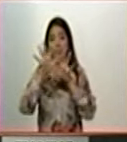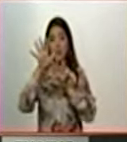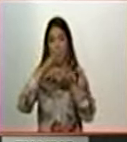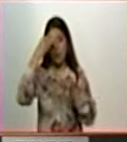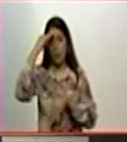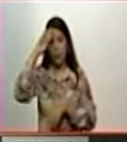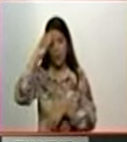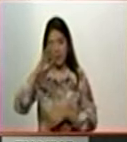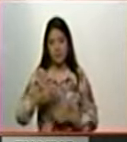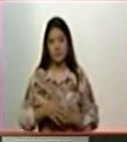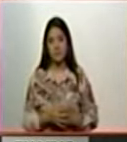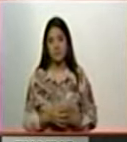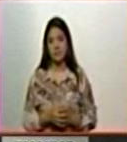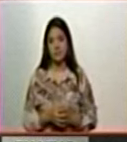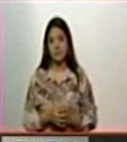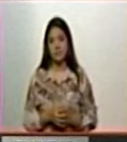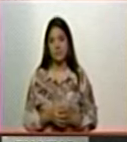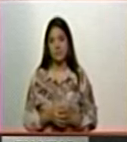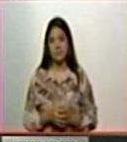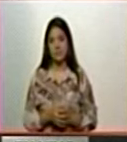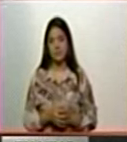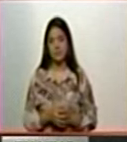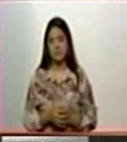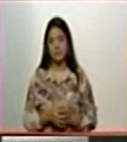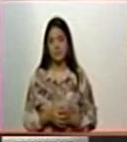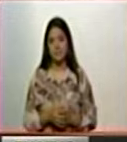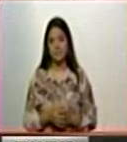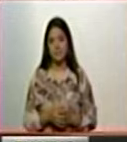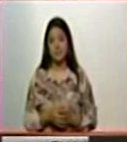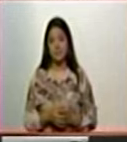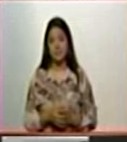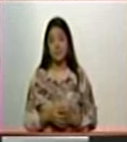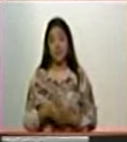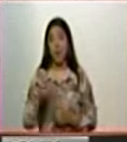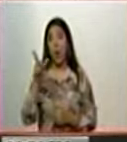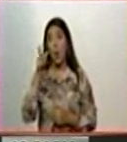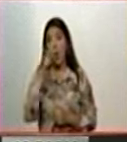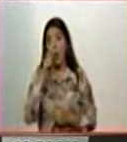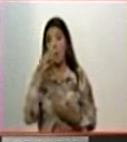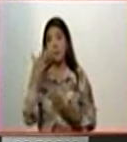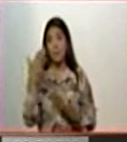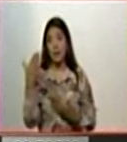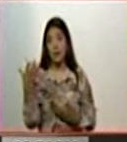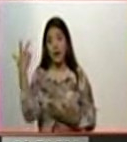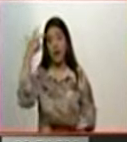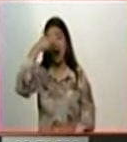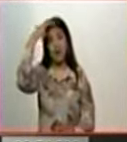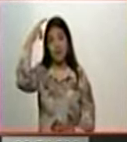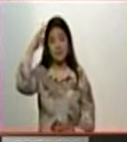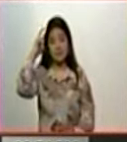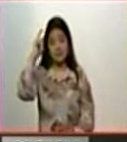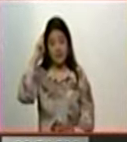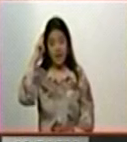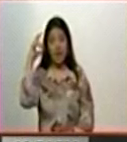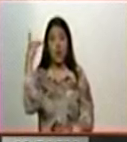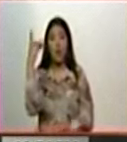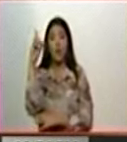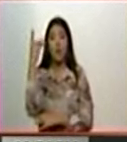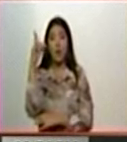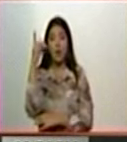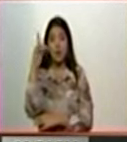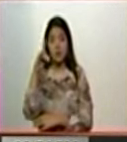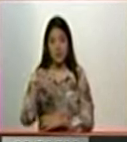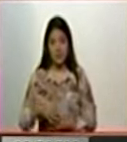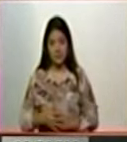de Cuba. Excelentísimo señor David Choquehuanca, canciller del Estado Plurinacional de